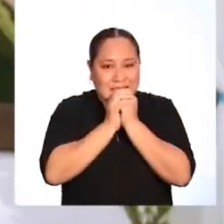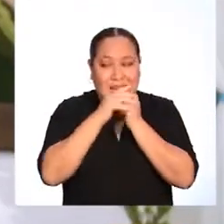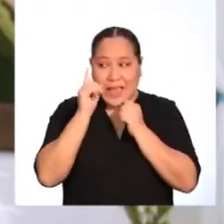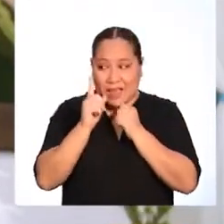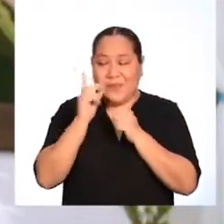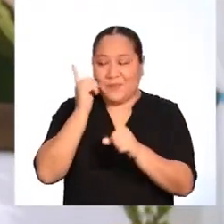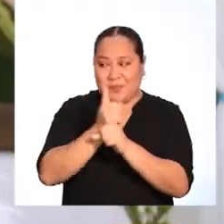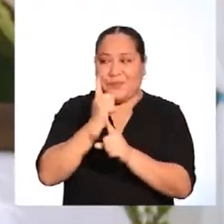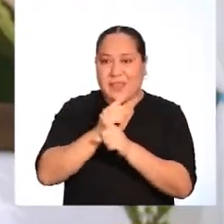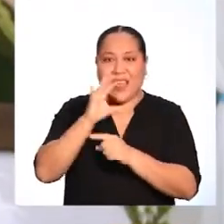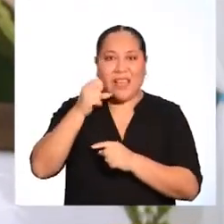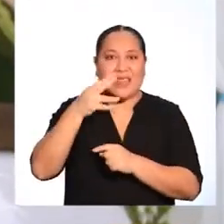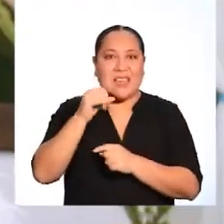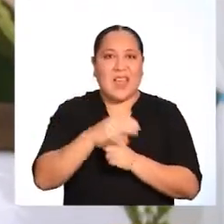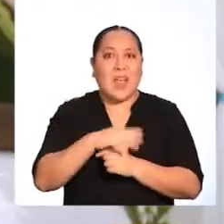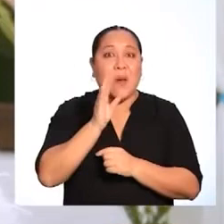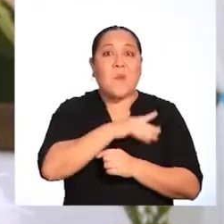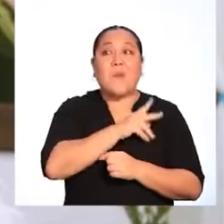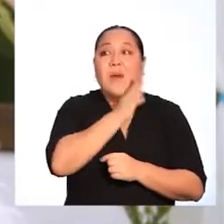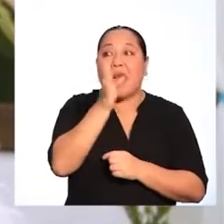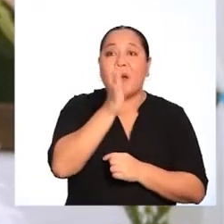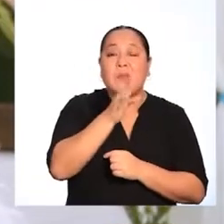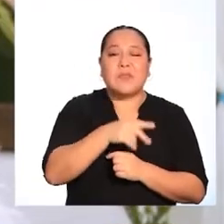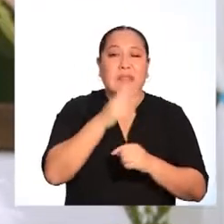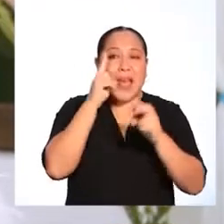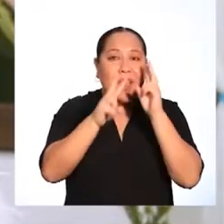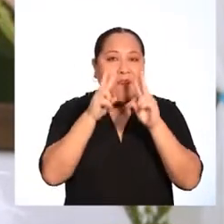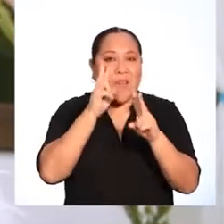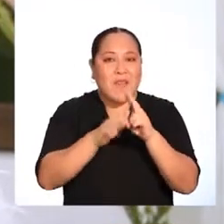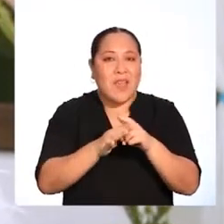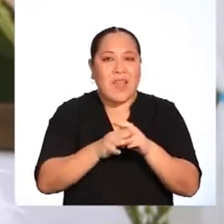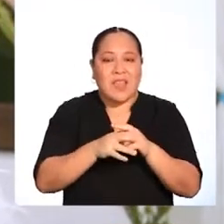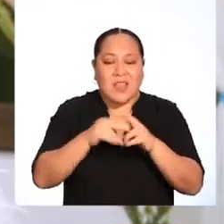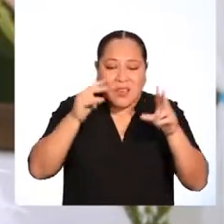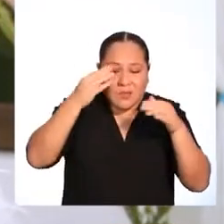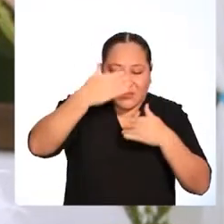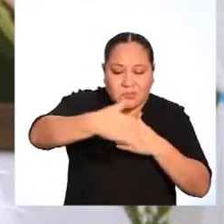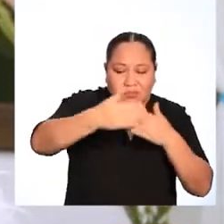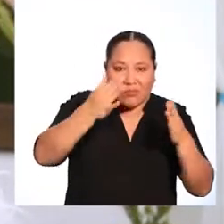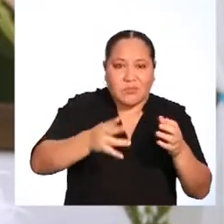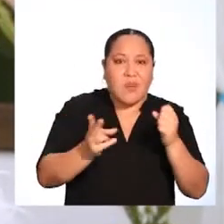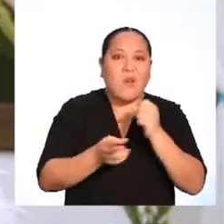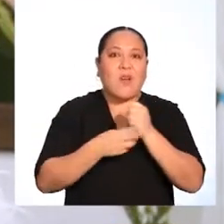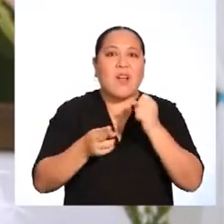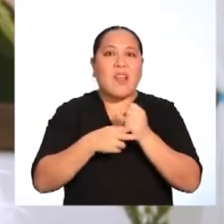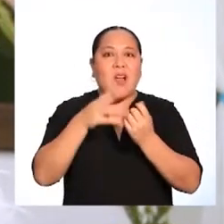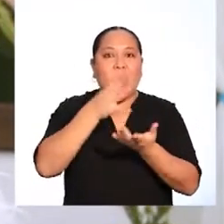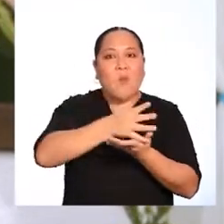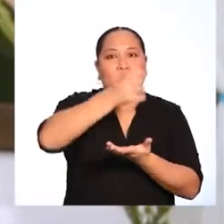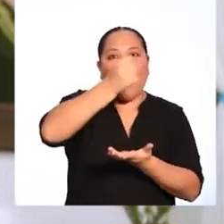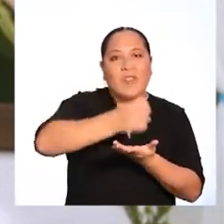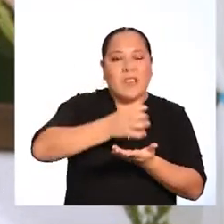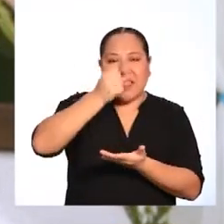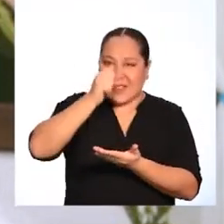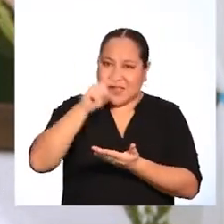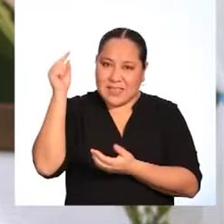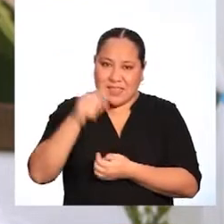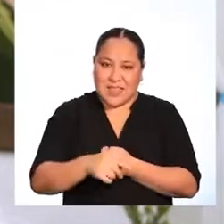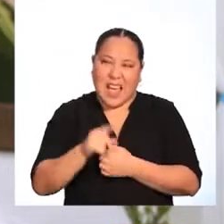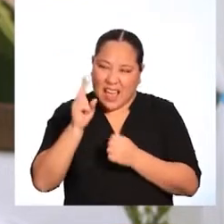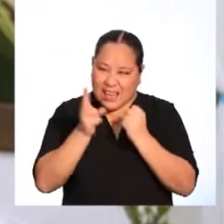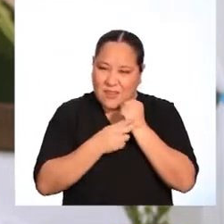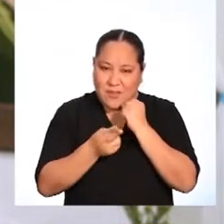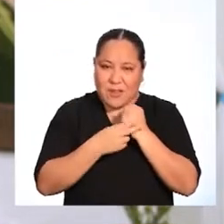muy bien y de razón chancay vamos entonces a ver nuestro contenedor de botellas de plástico creo que ahí tenemos